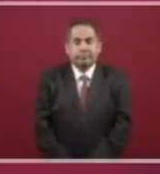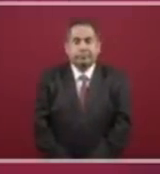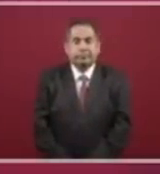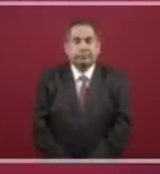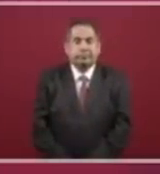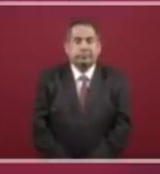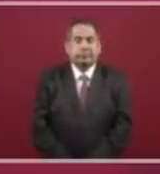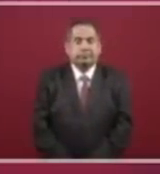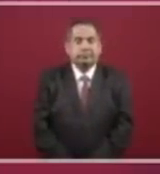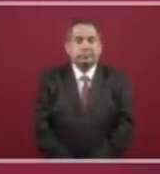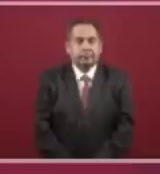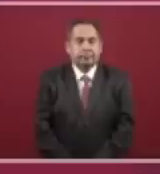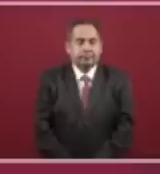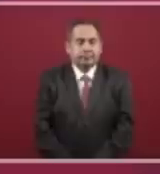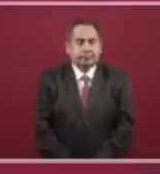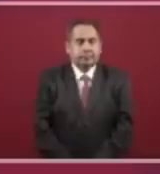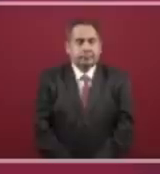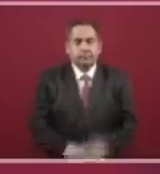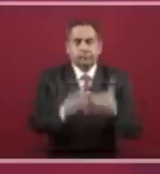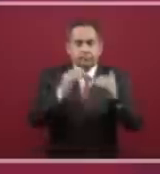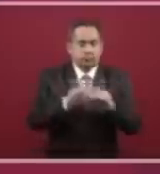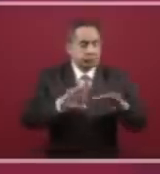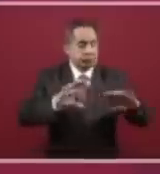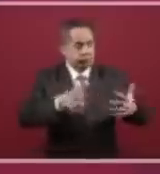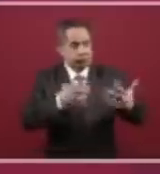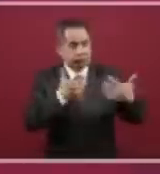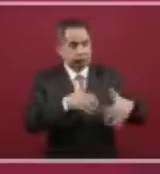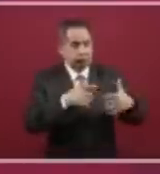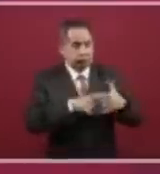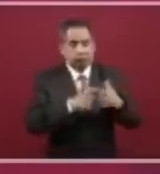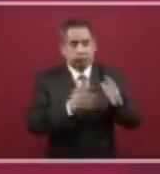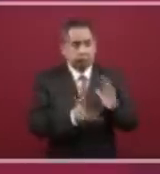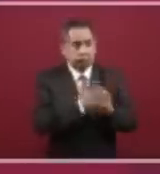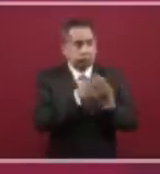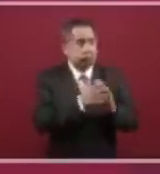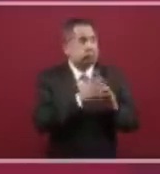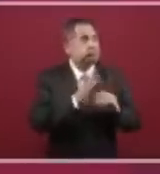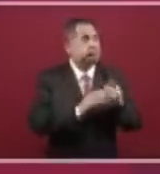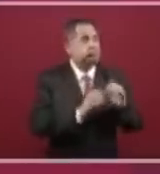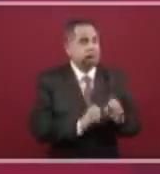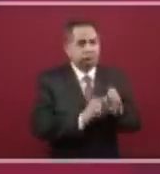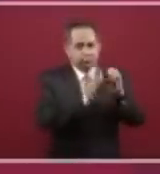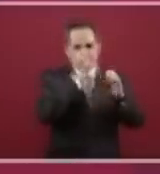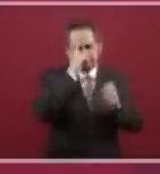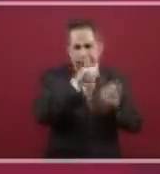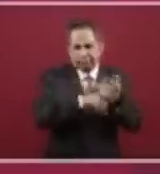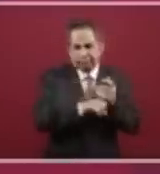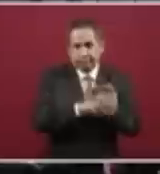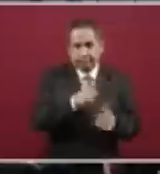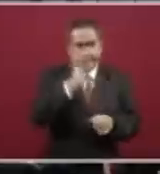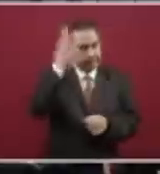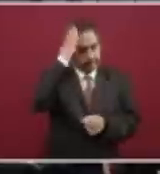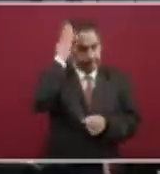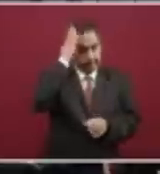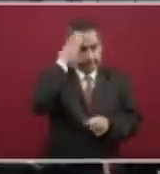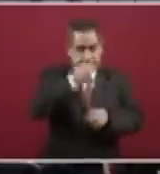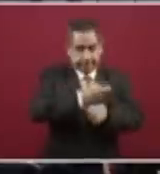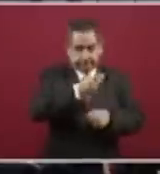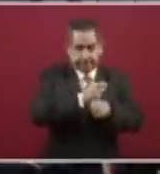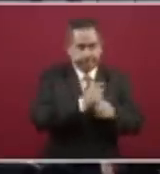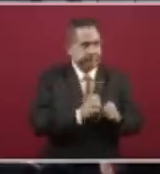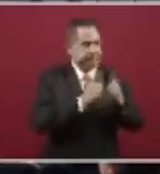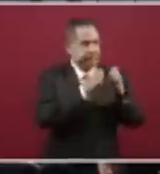por otro lado el consorcio conformado por la construcción del edificio terminal entabló un